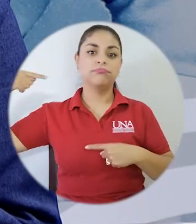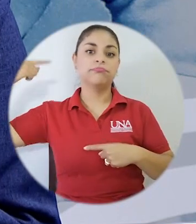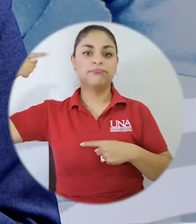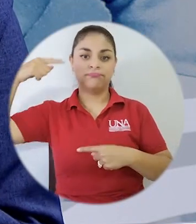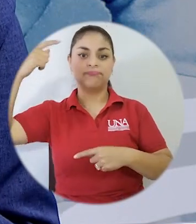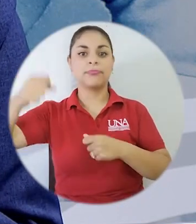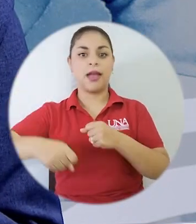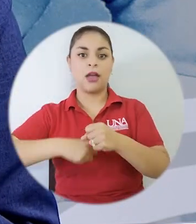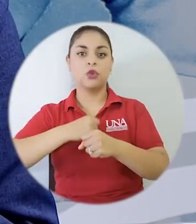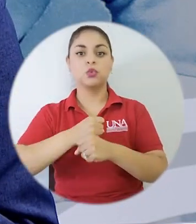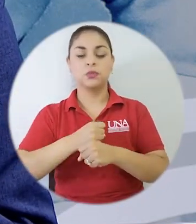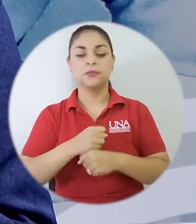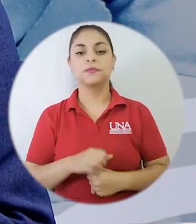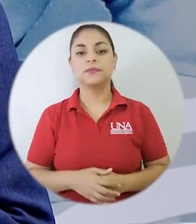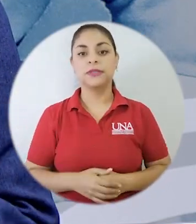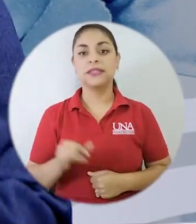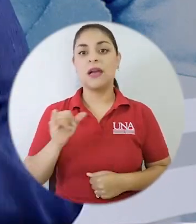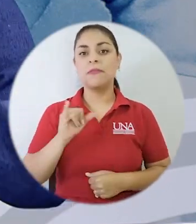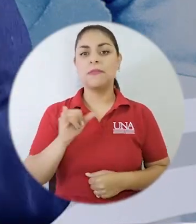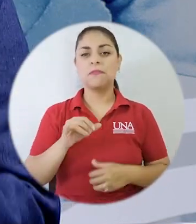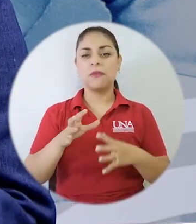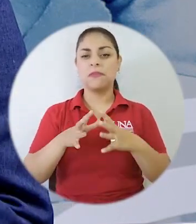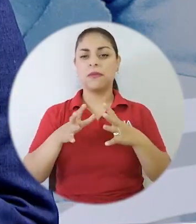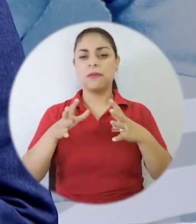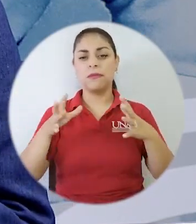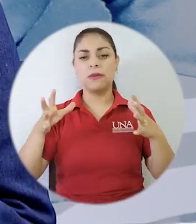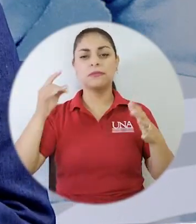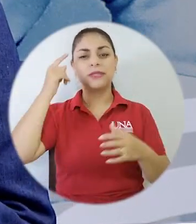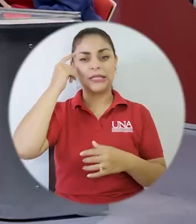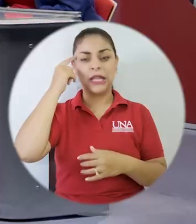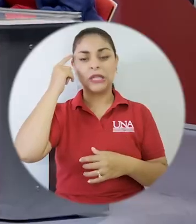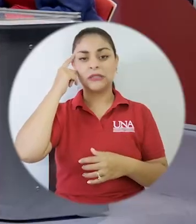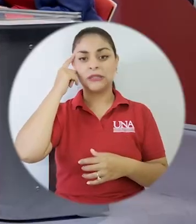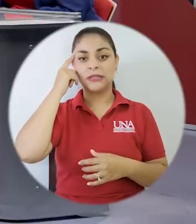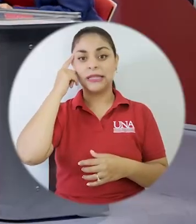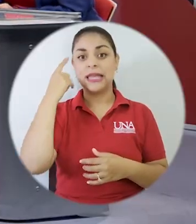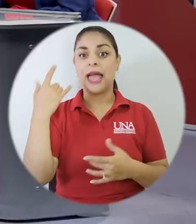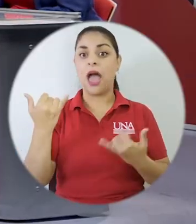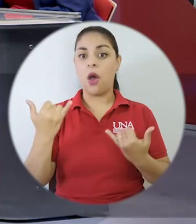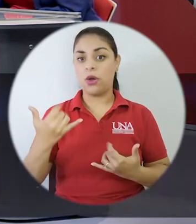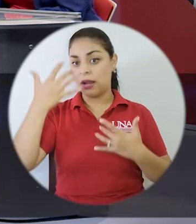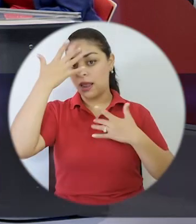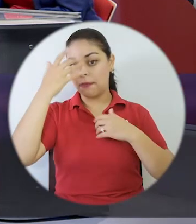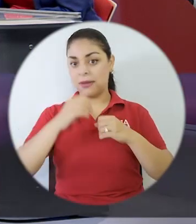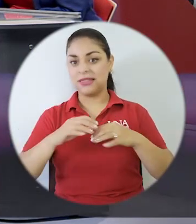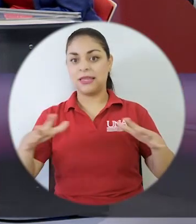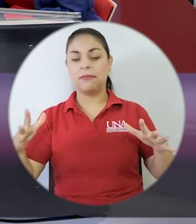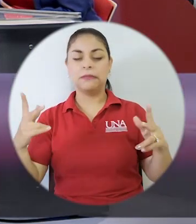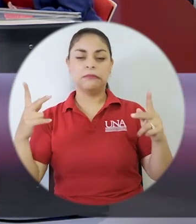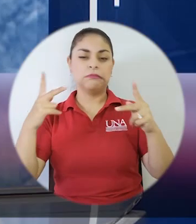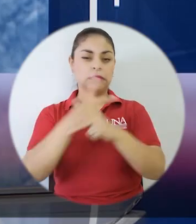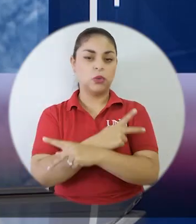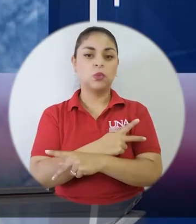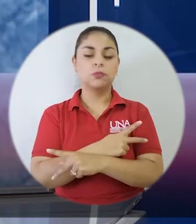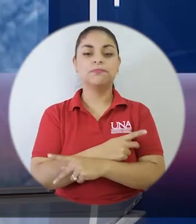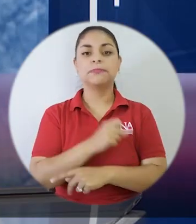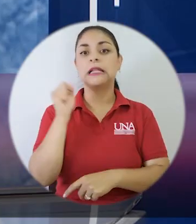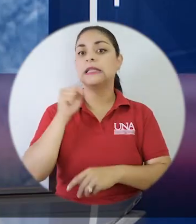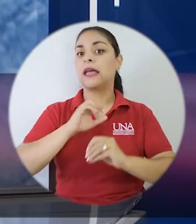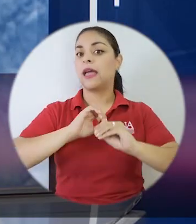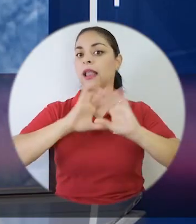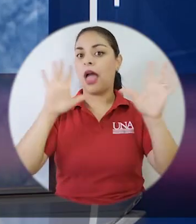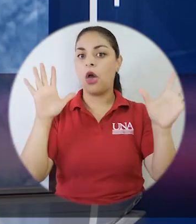hace varios años atrás. Sí, y además que ha venido aumentando considerablemente y con el tema de la pandemia, pues simplemente se